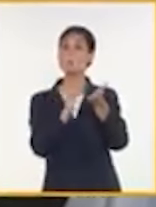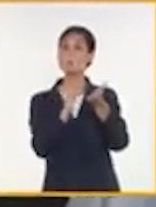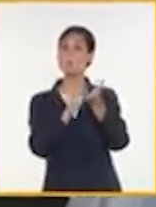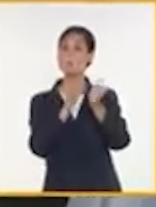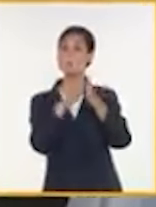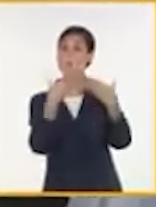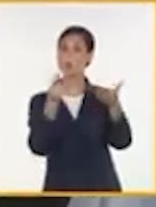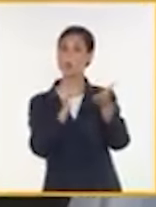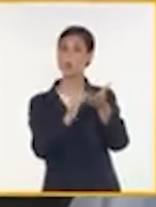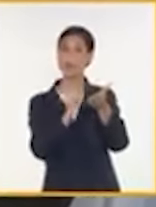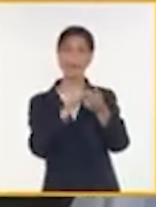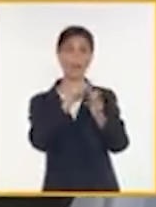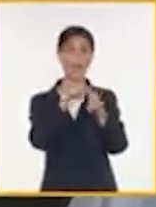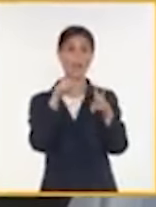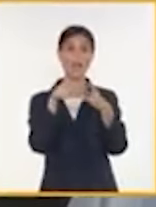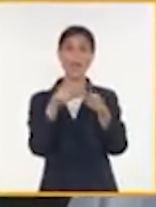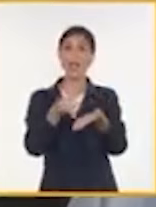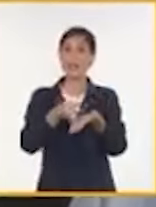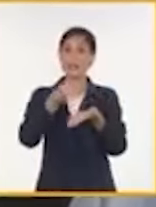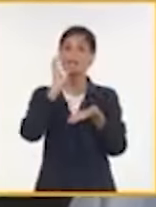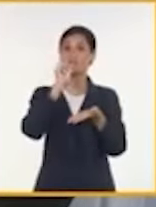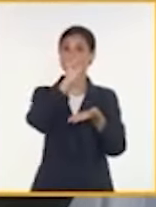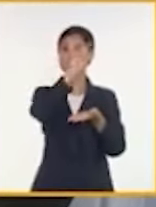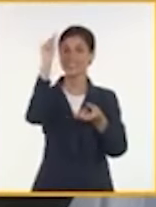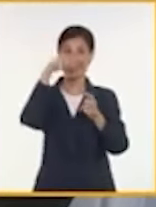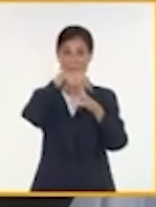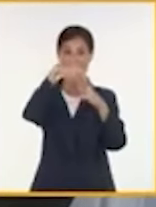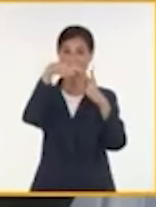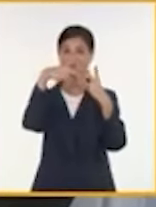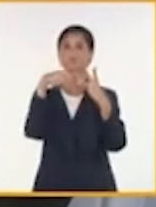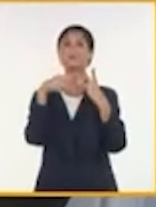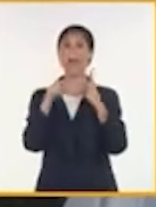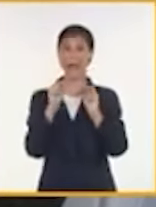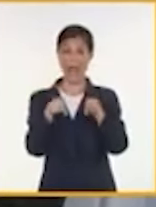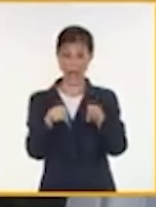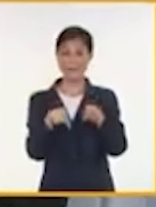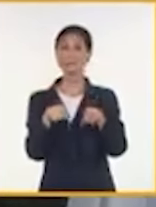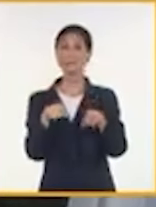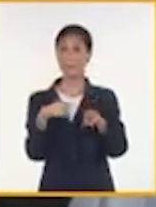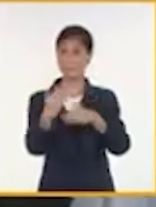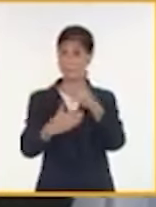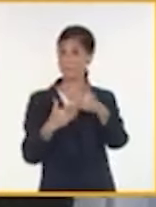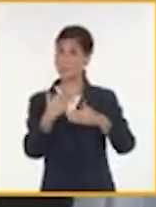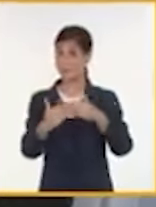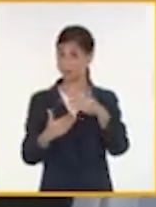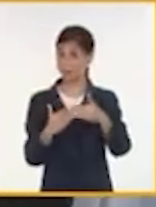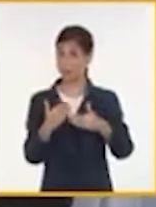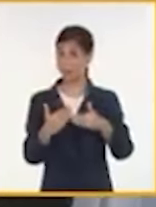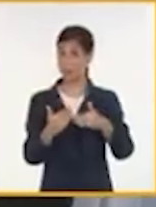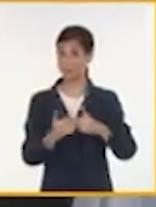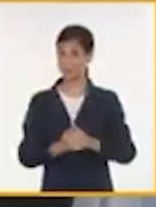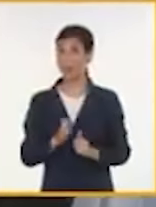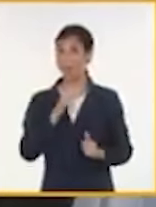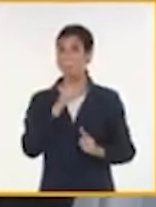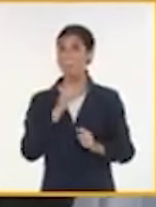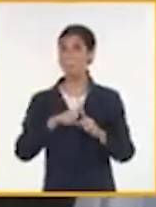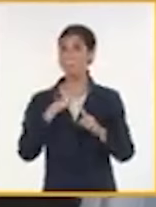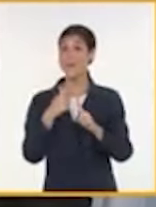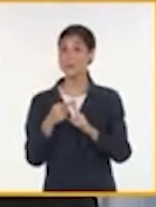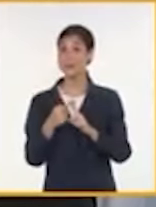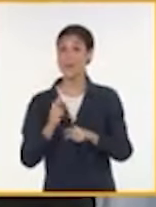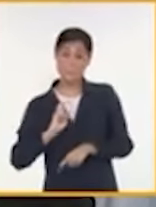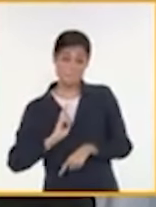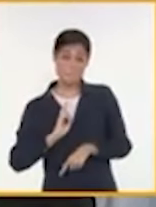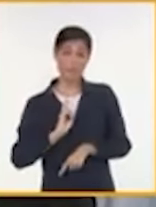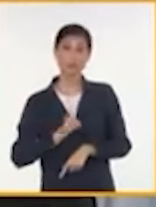cafetería de propiedad privada está demostrado la organización la orientación y el financiamiento de estos